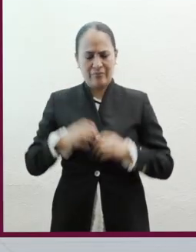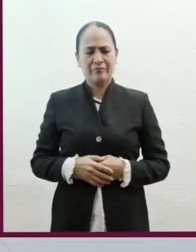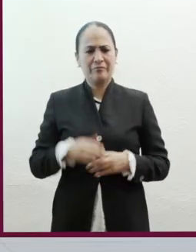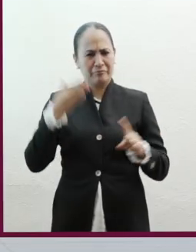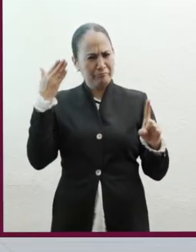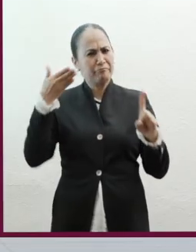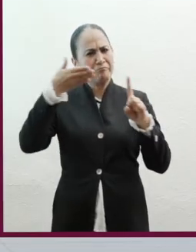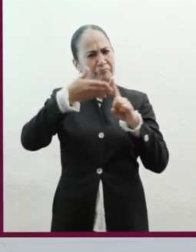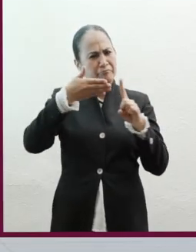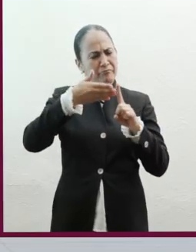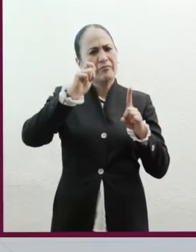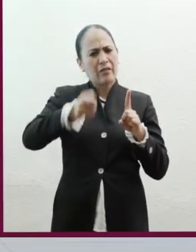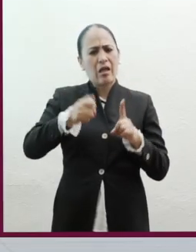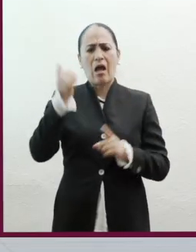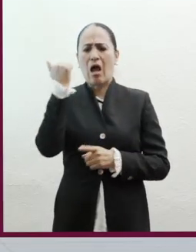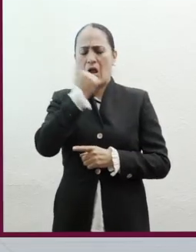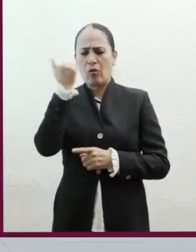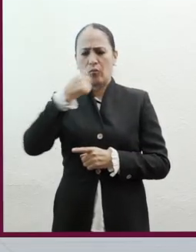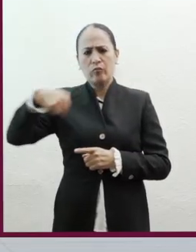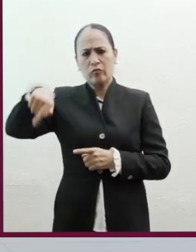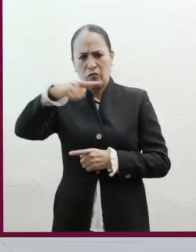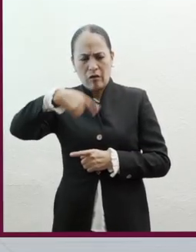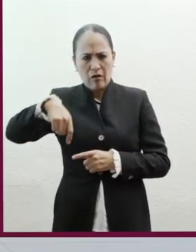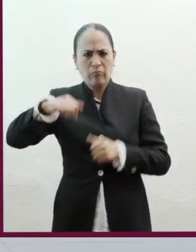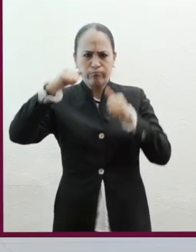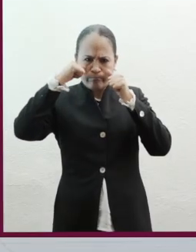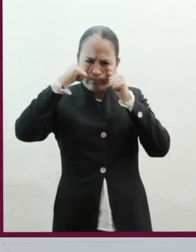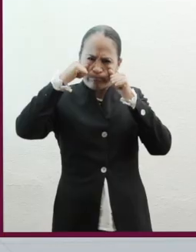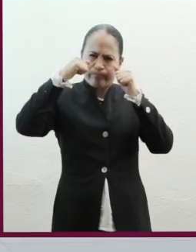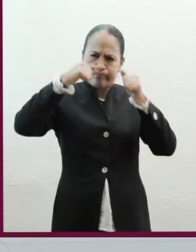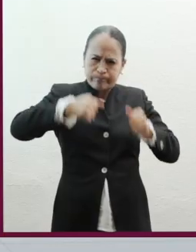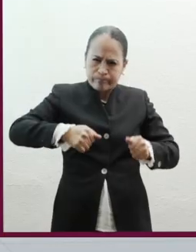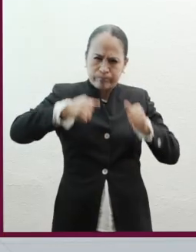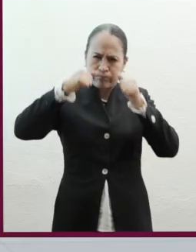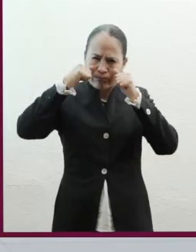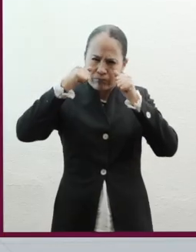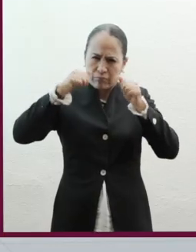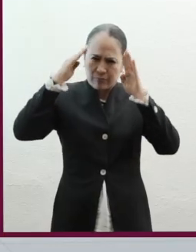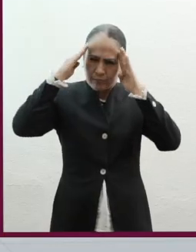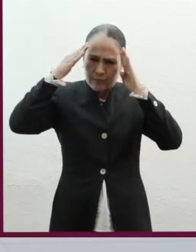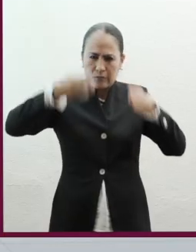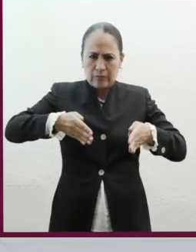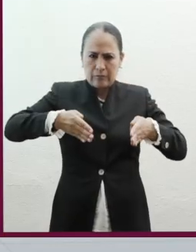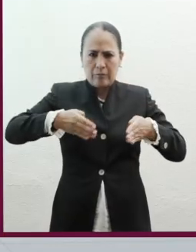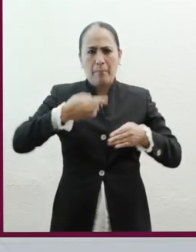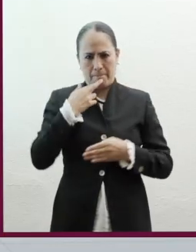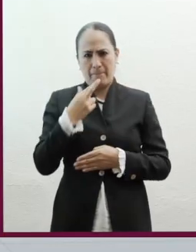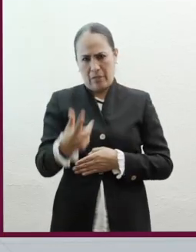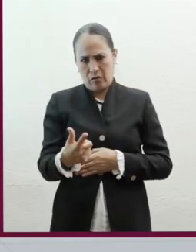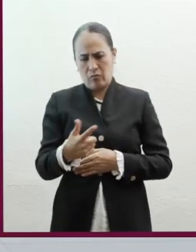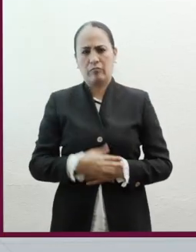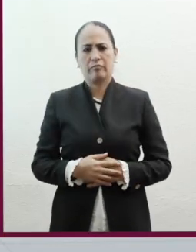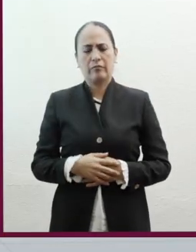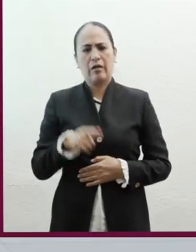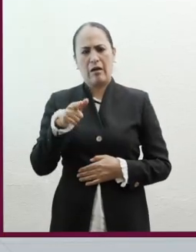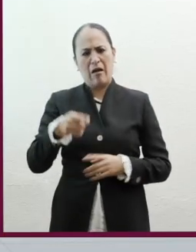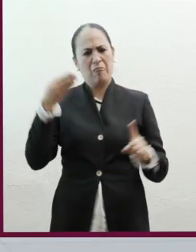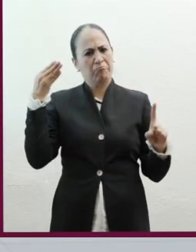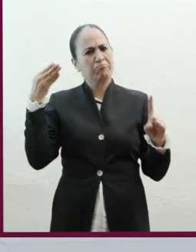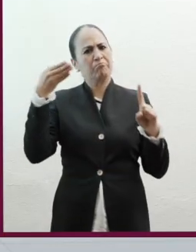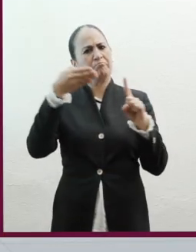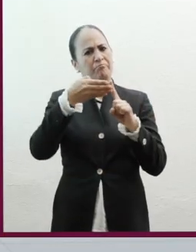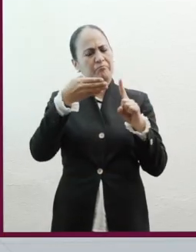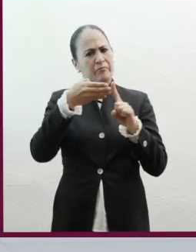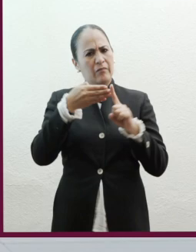el alumno logre enfocar su atención de mejor manera y el propósito de esta es realizar la